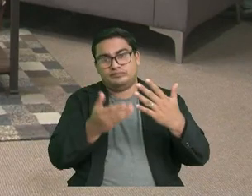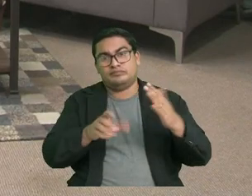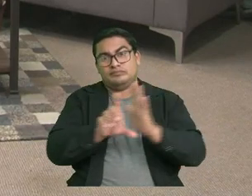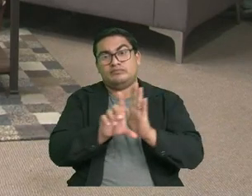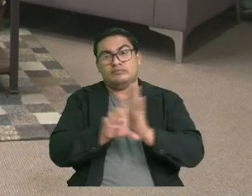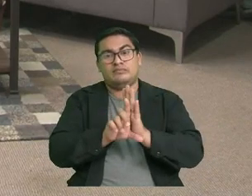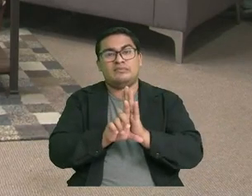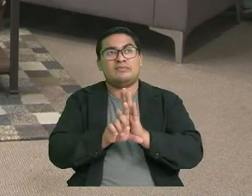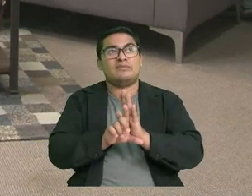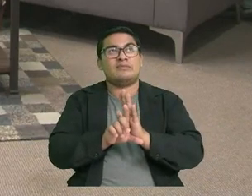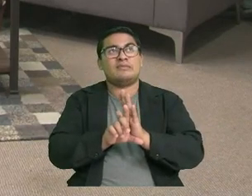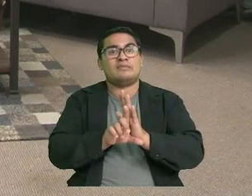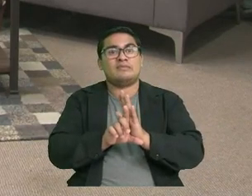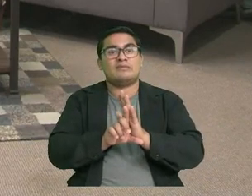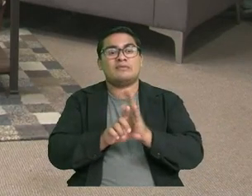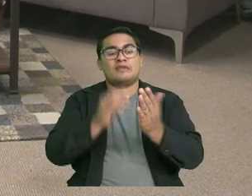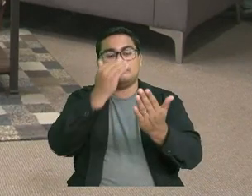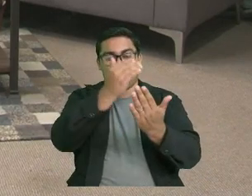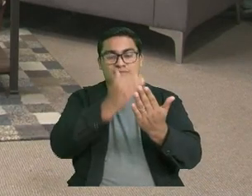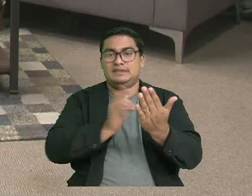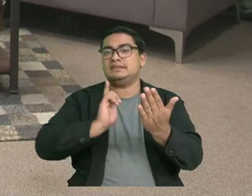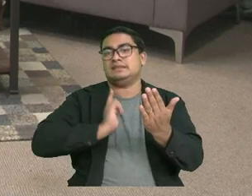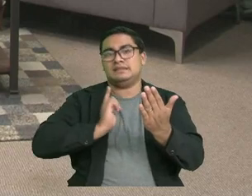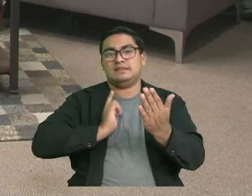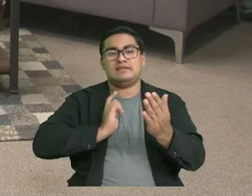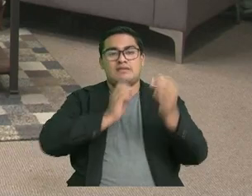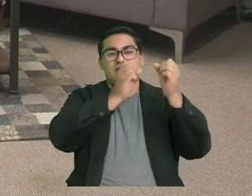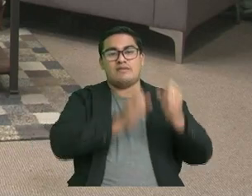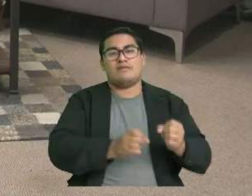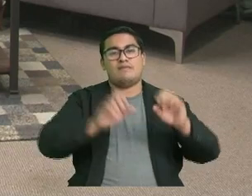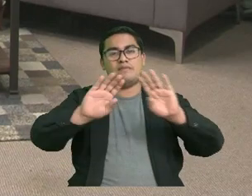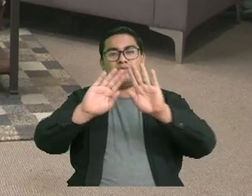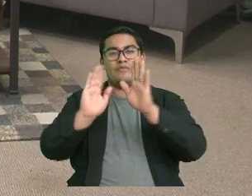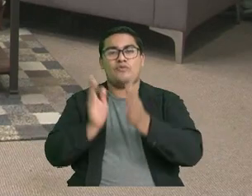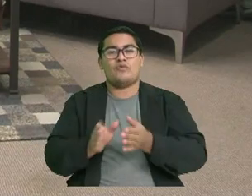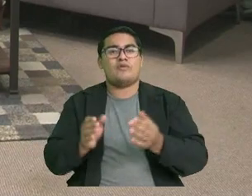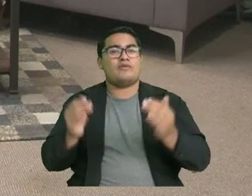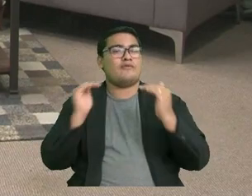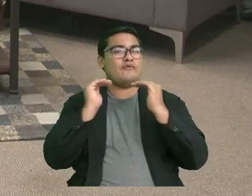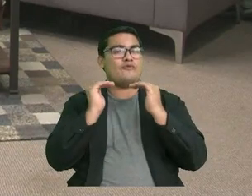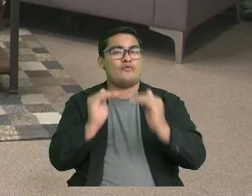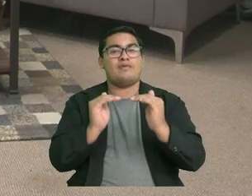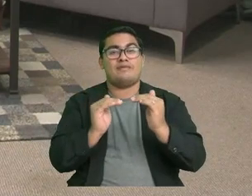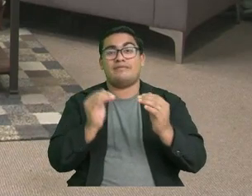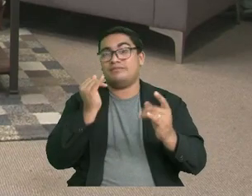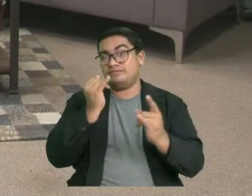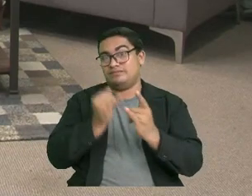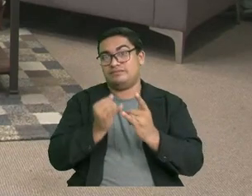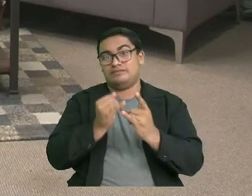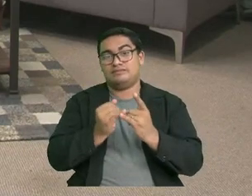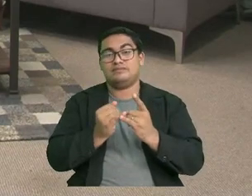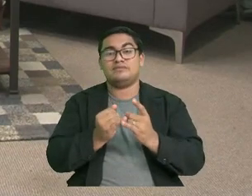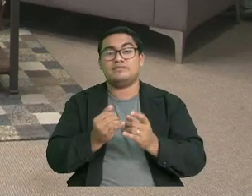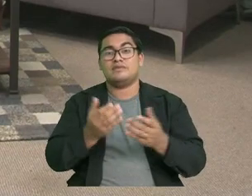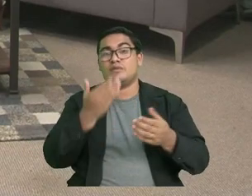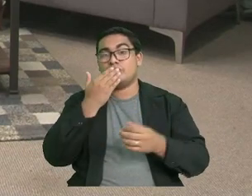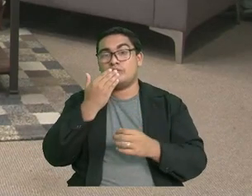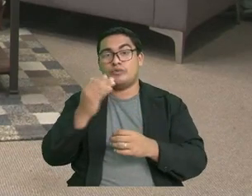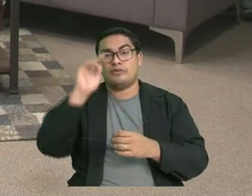jurídico donde haya equidad de género. Claro. Y además de eso, de la voluntad